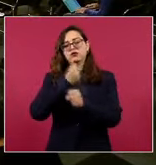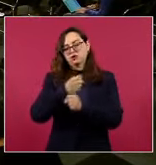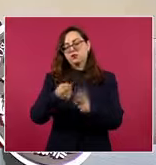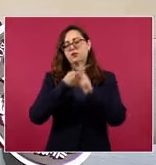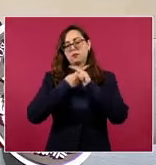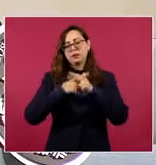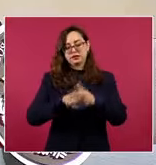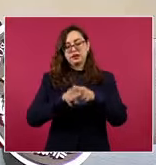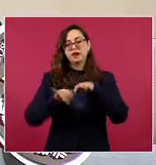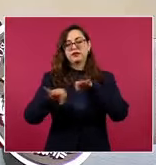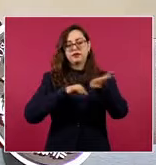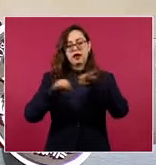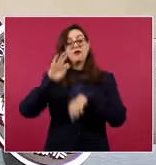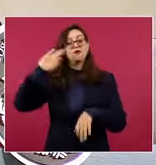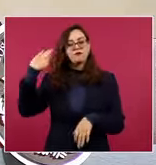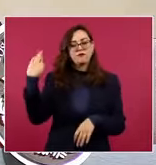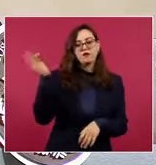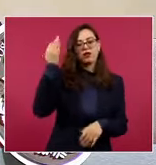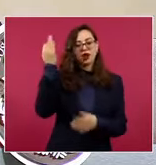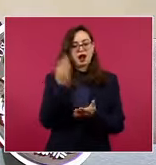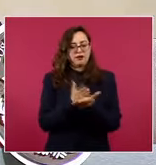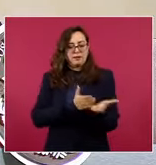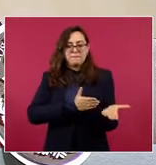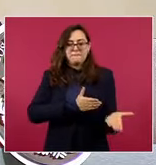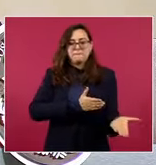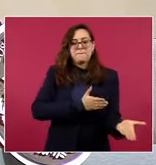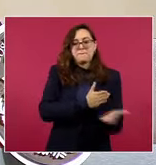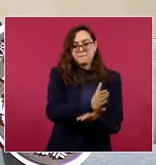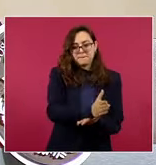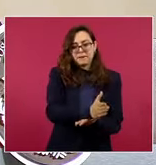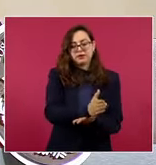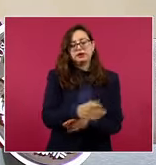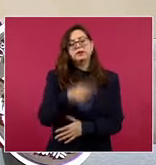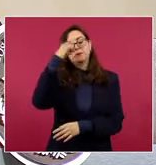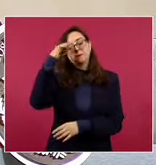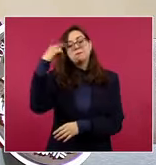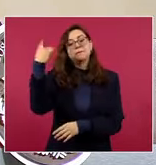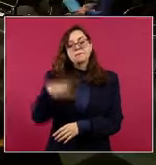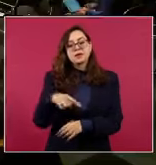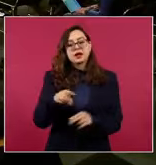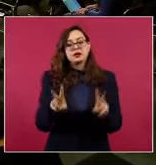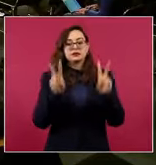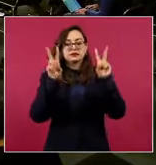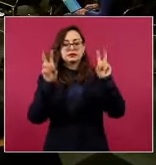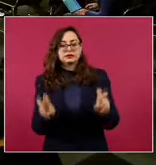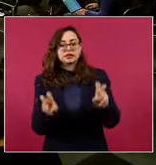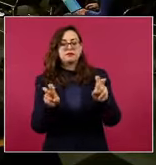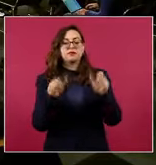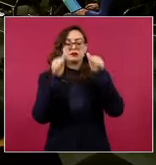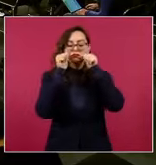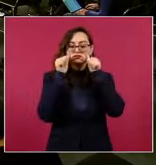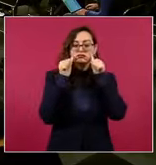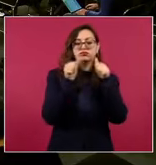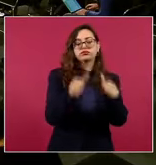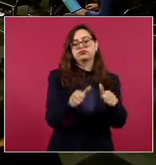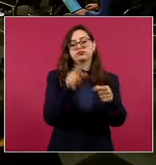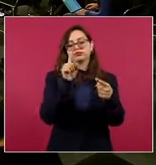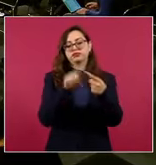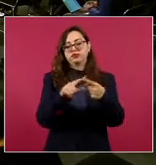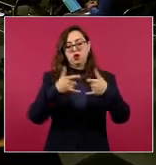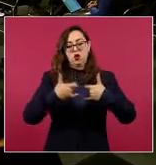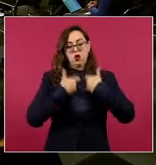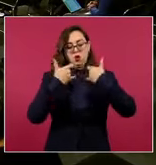con personal que va a atender los temas de violencias entre los